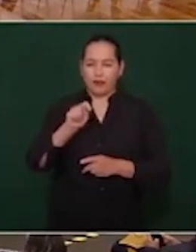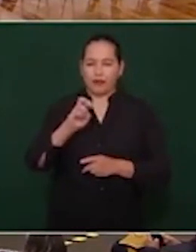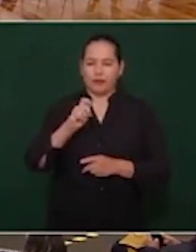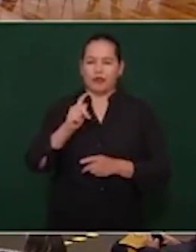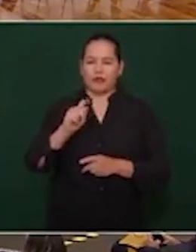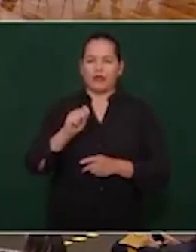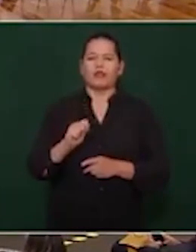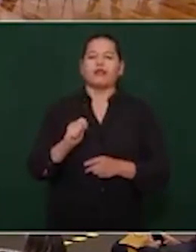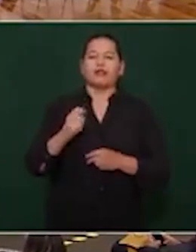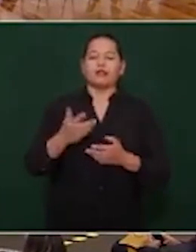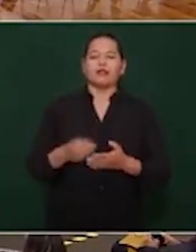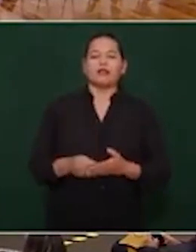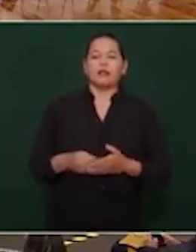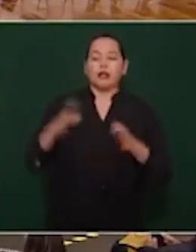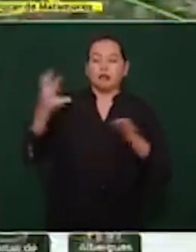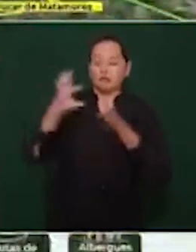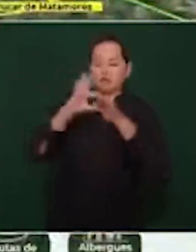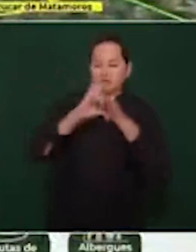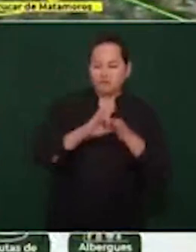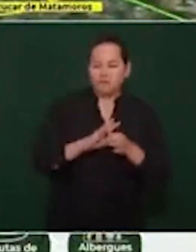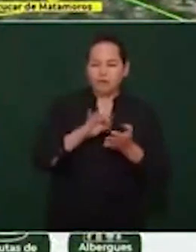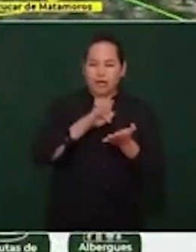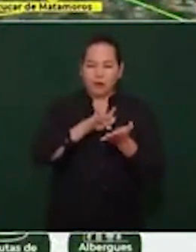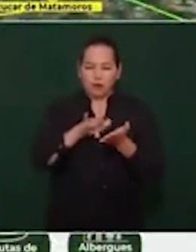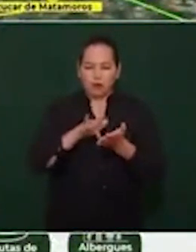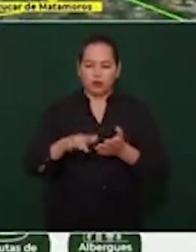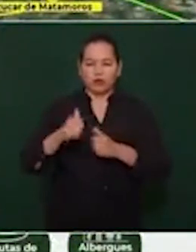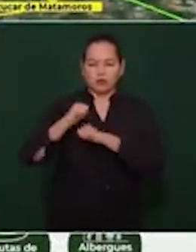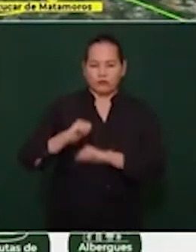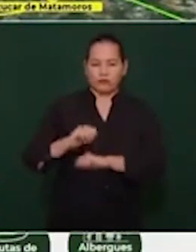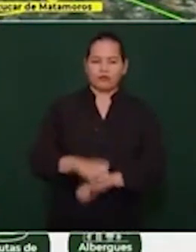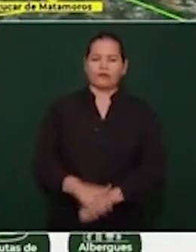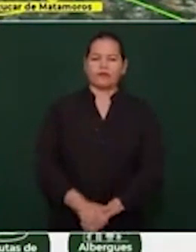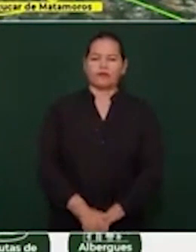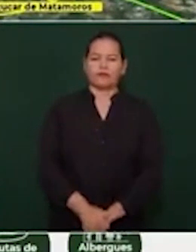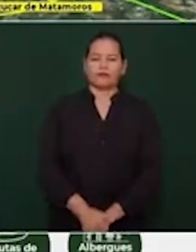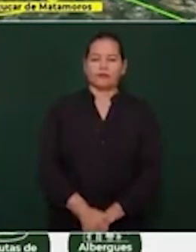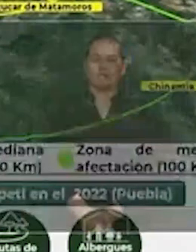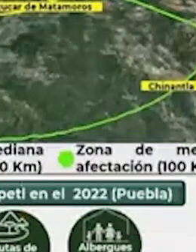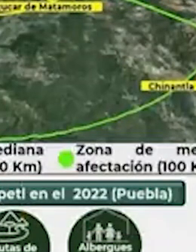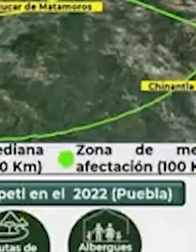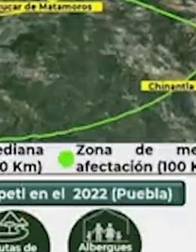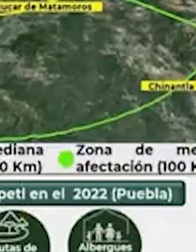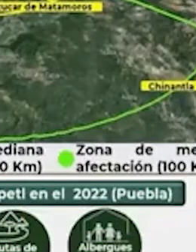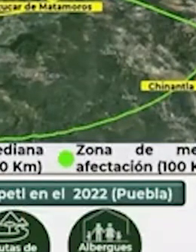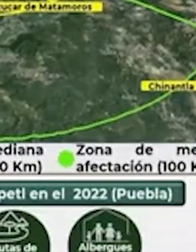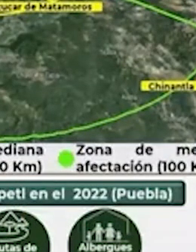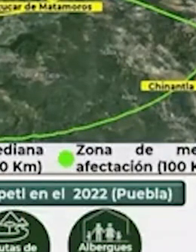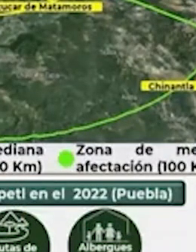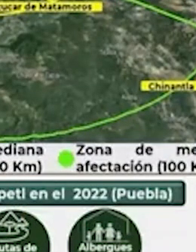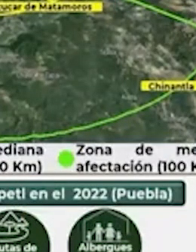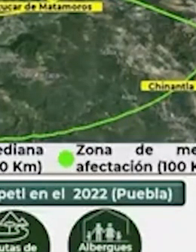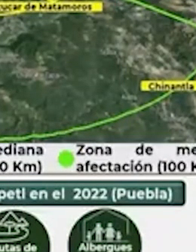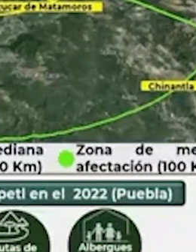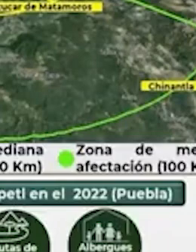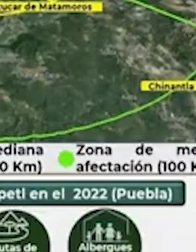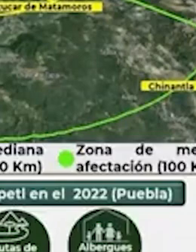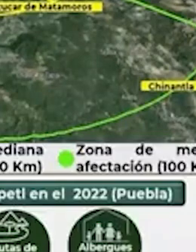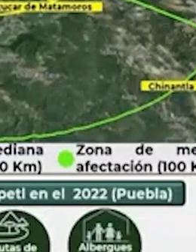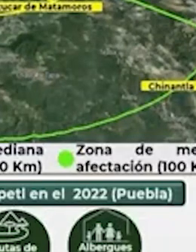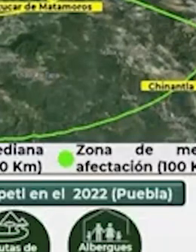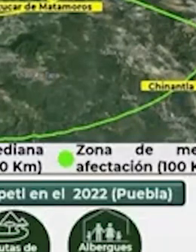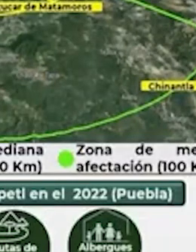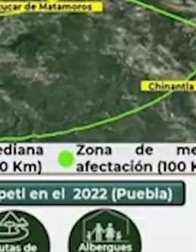Aérea en apoyo a las autoridades para auxiliar a la población civil en las zonas de riesgo cuando